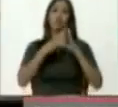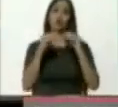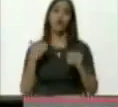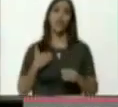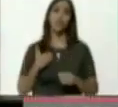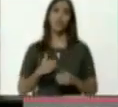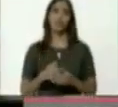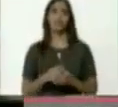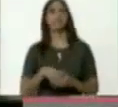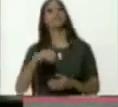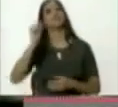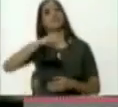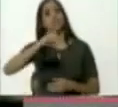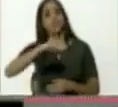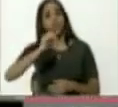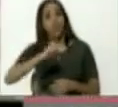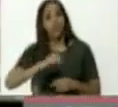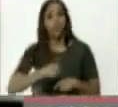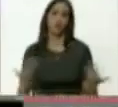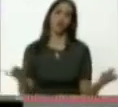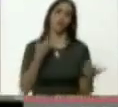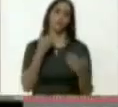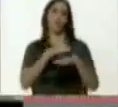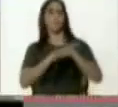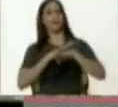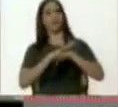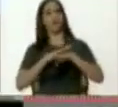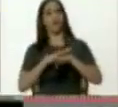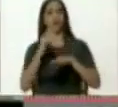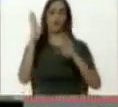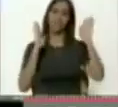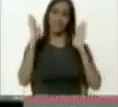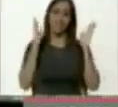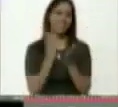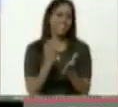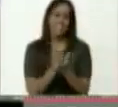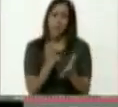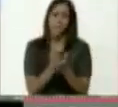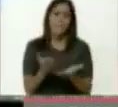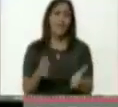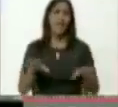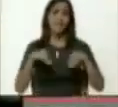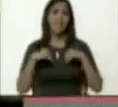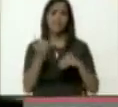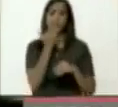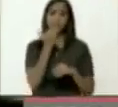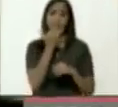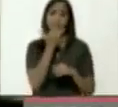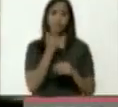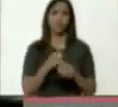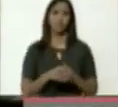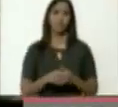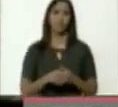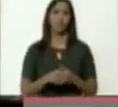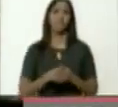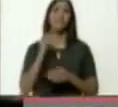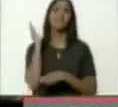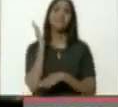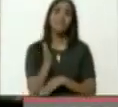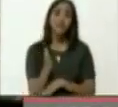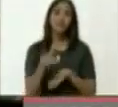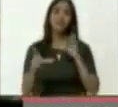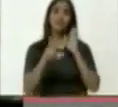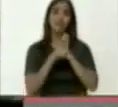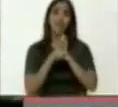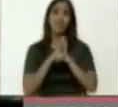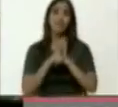Sí, Juan Domingo Perdón, un candidato que siempre está dispuesto a reconocer sus faltas. La sanción de esta ley de